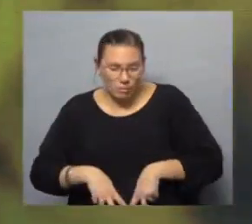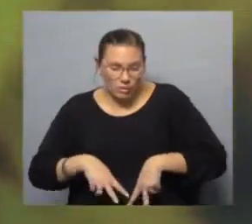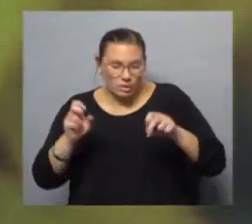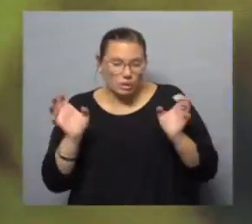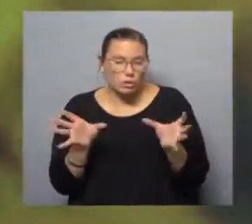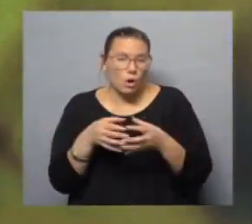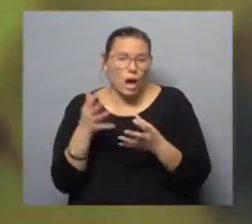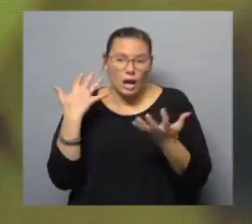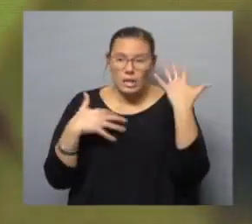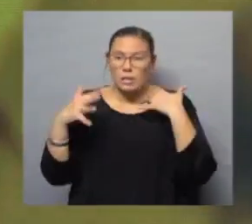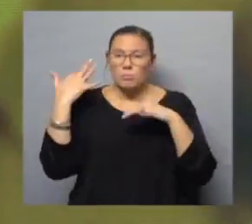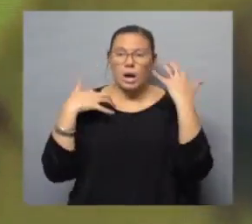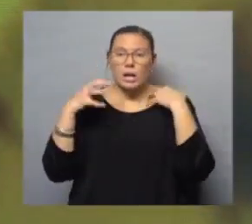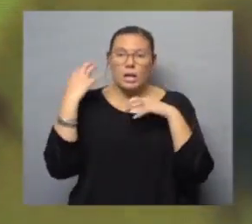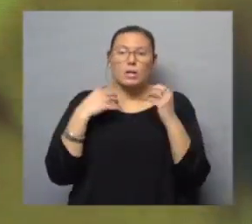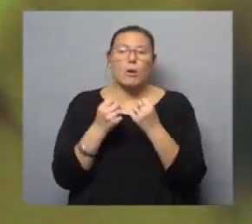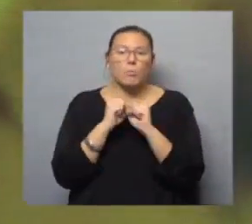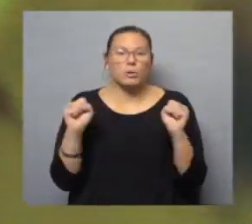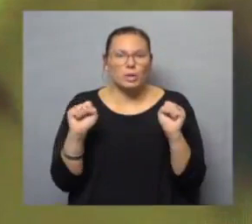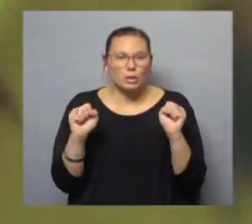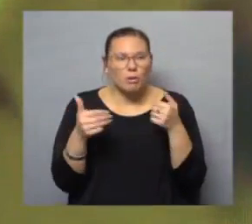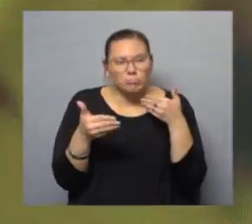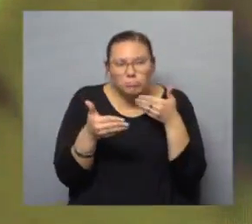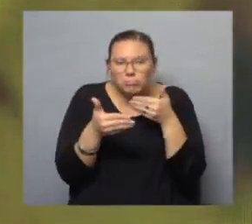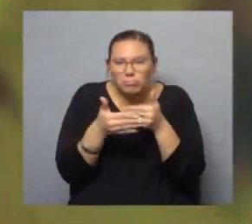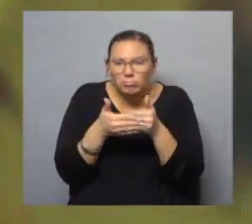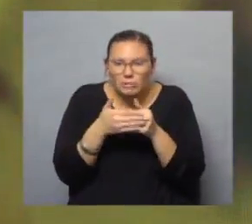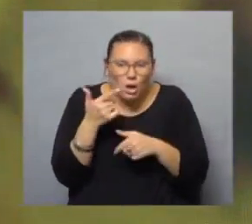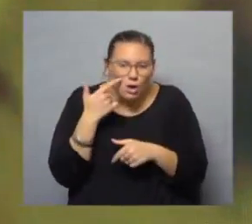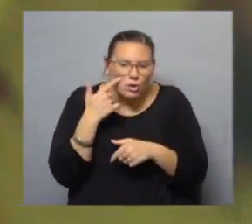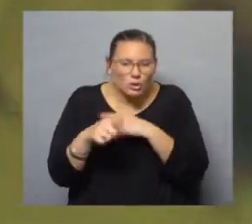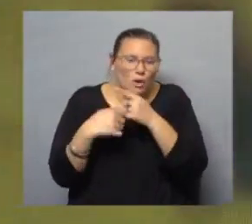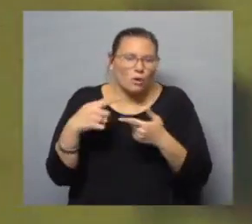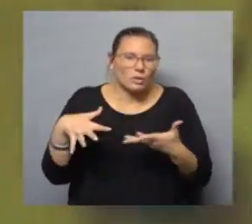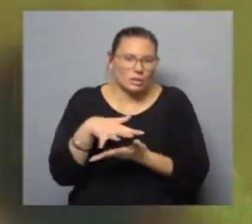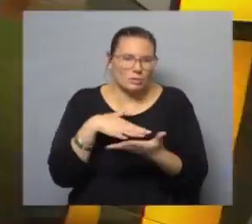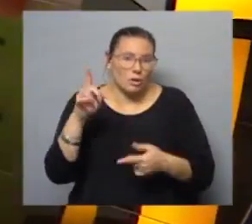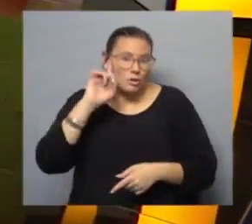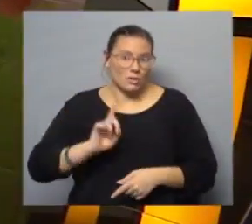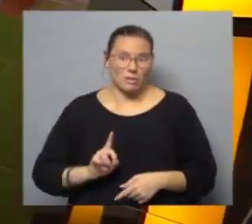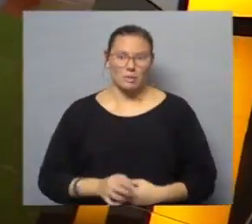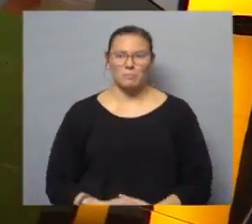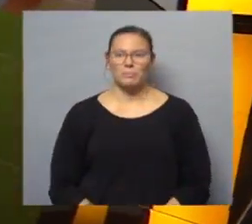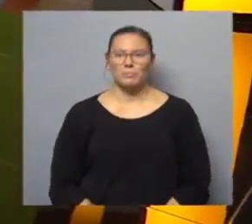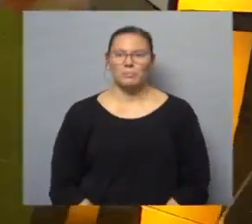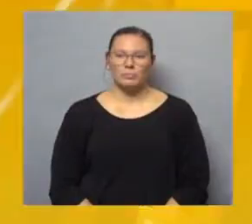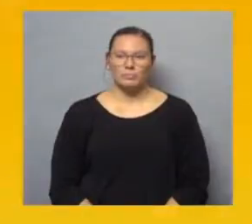especie, porque pudieron acercarse justamente y conocer otras cosas que no sabían.